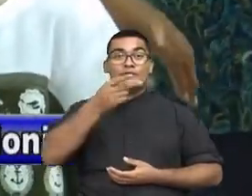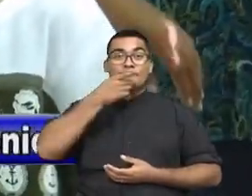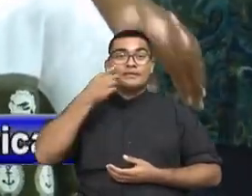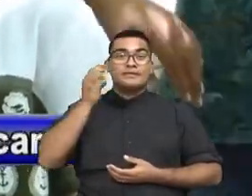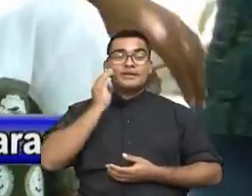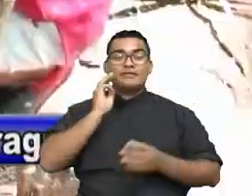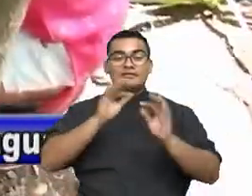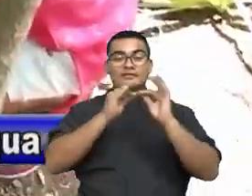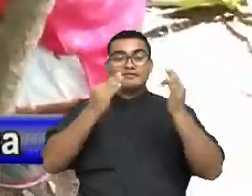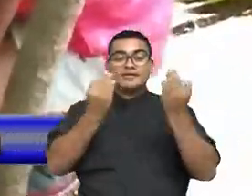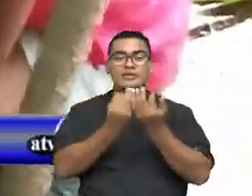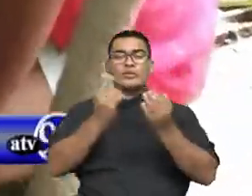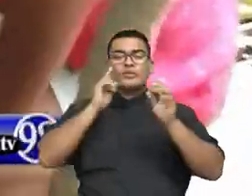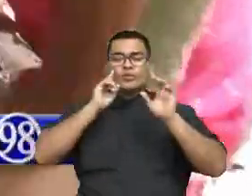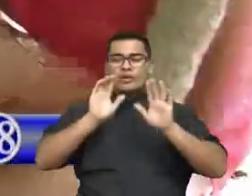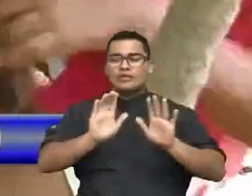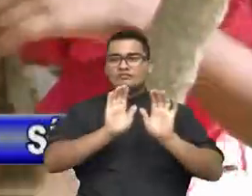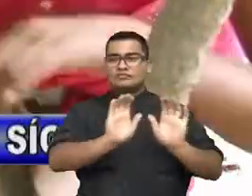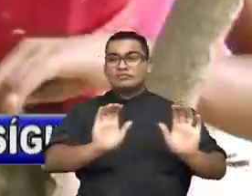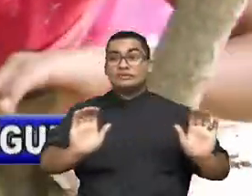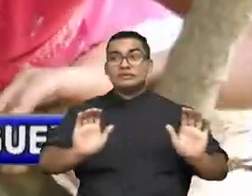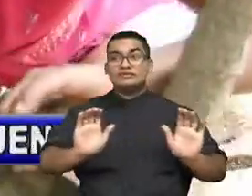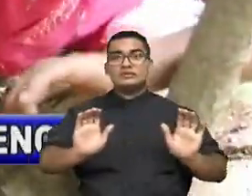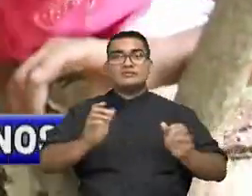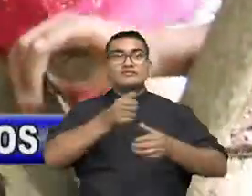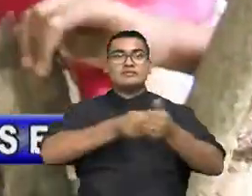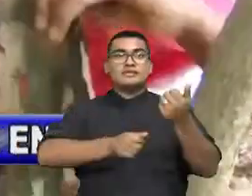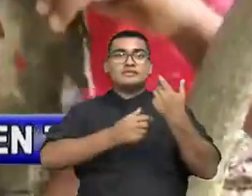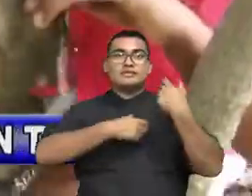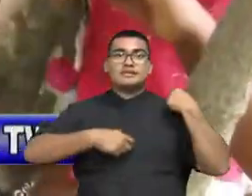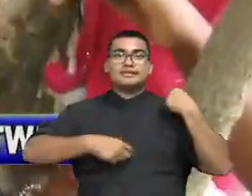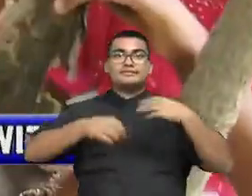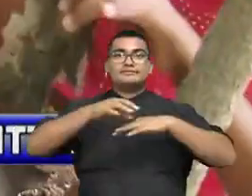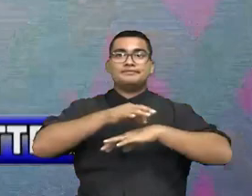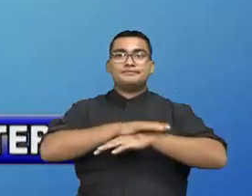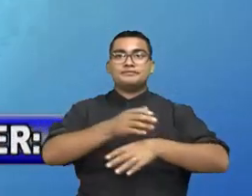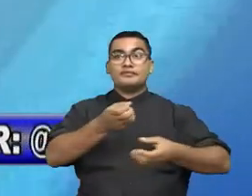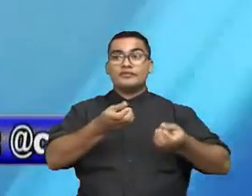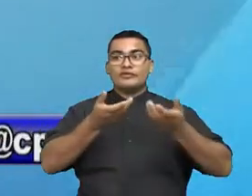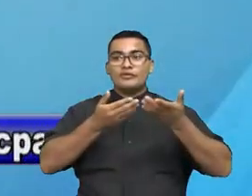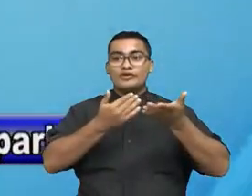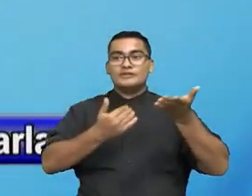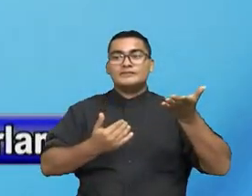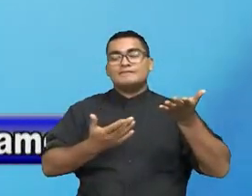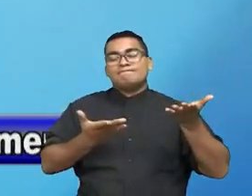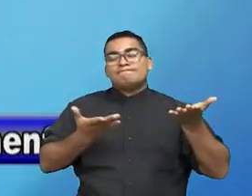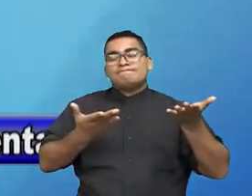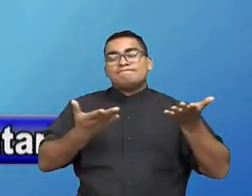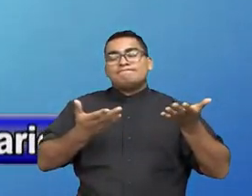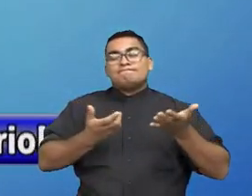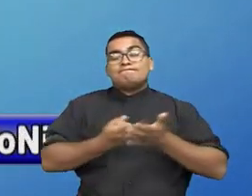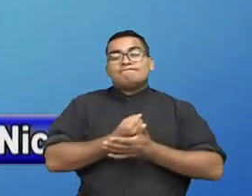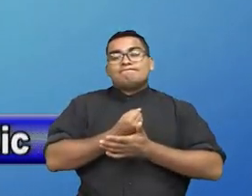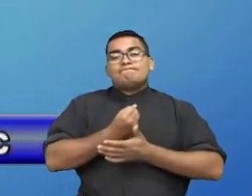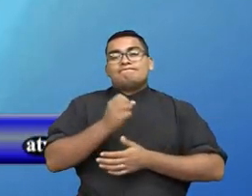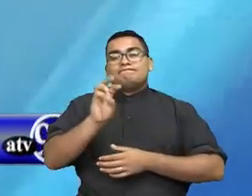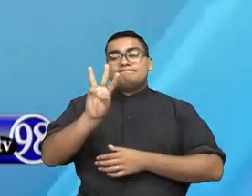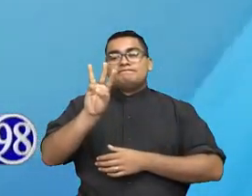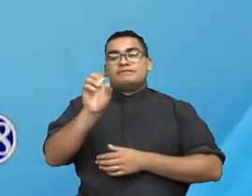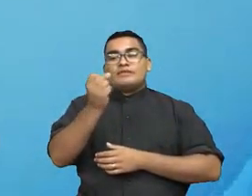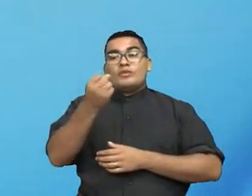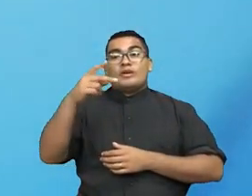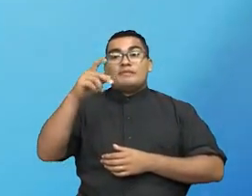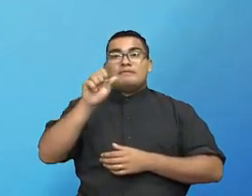lamentables, como del que informó este martes la vicepresidenta de Nicaragua. Hay una tragedia en Huaspán donde